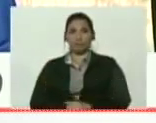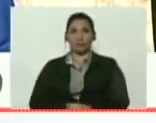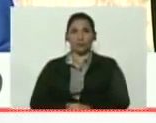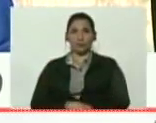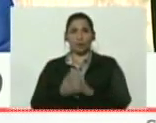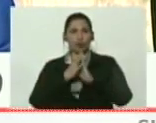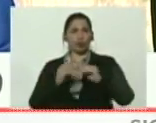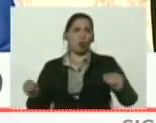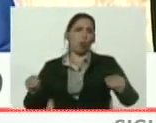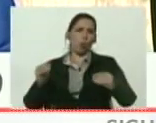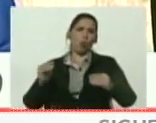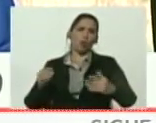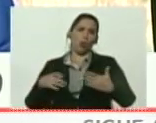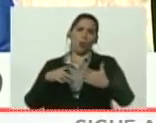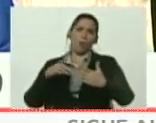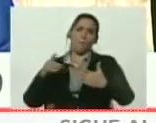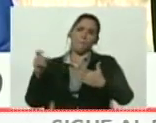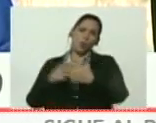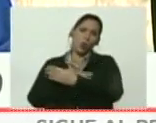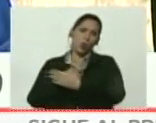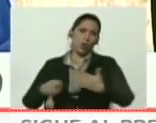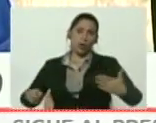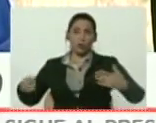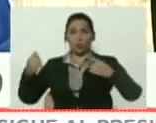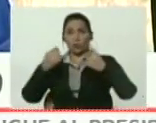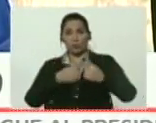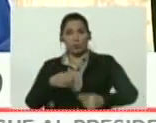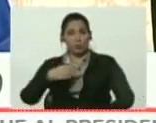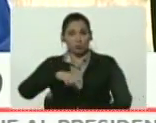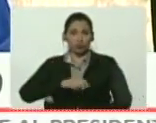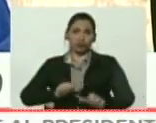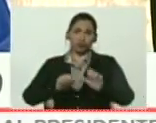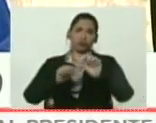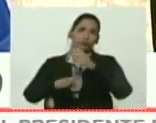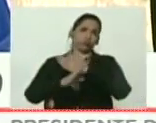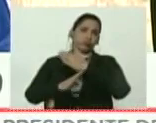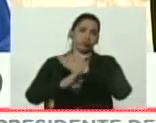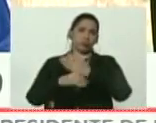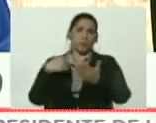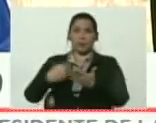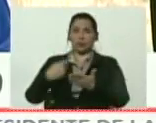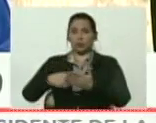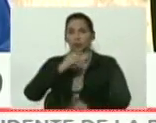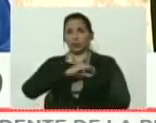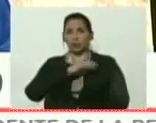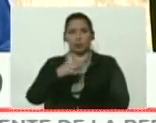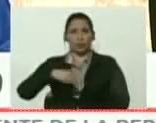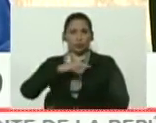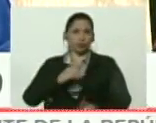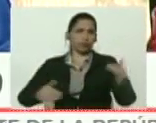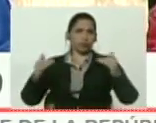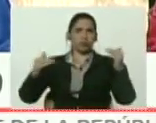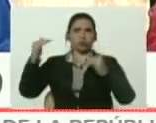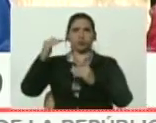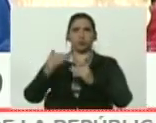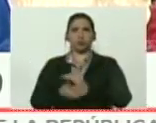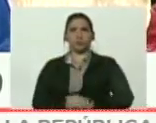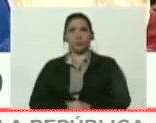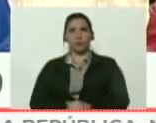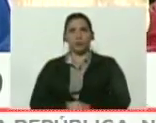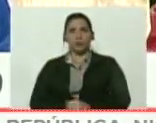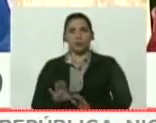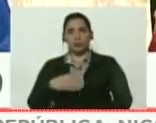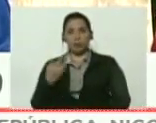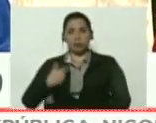todo el bloqueo económico, hemos mantenido la inversión social y la hemos acrecentado. Pudiera